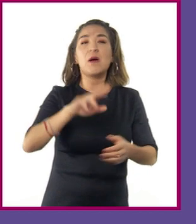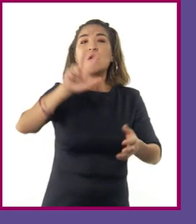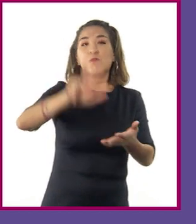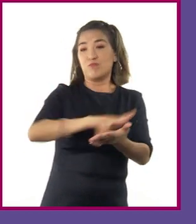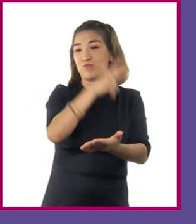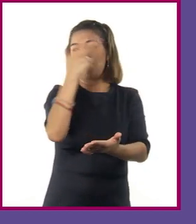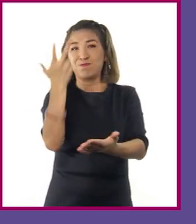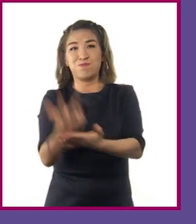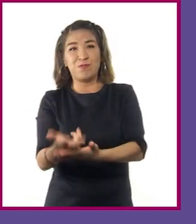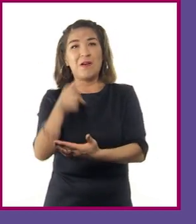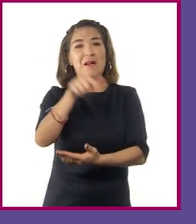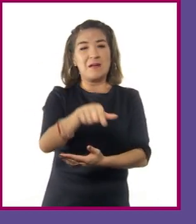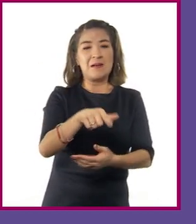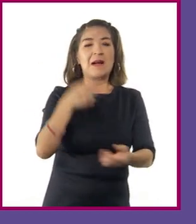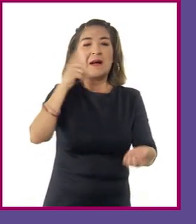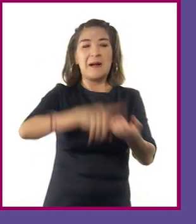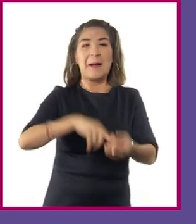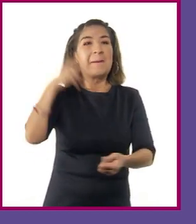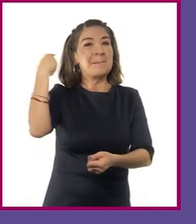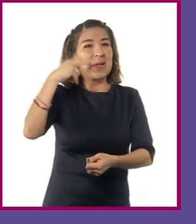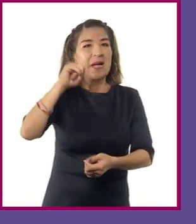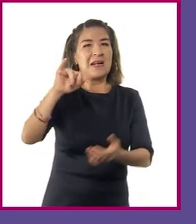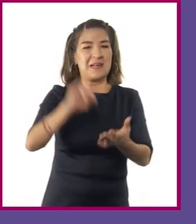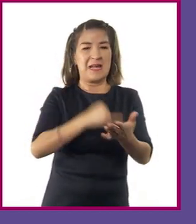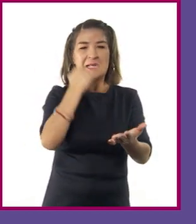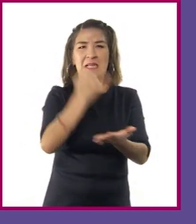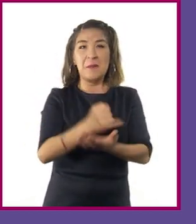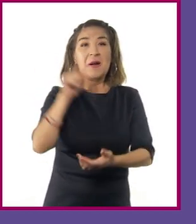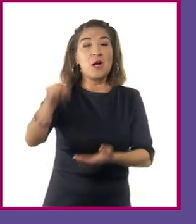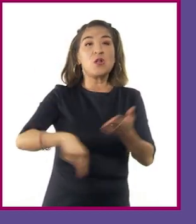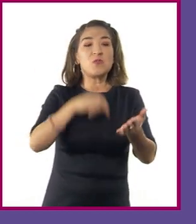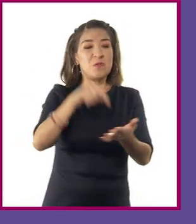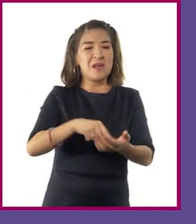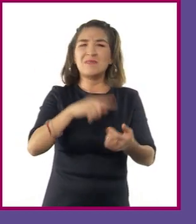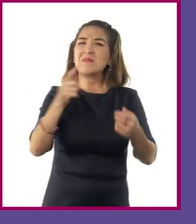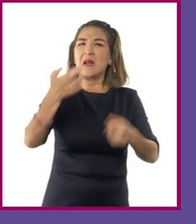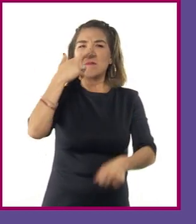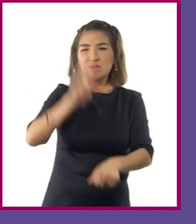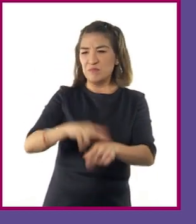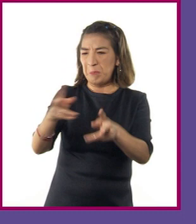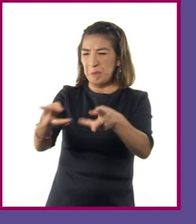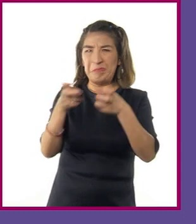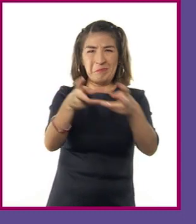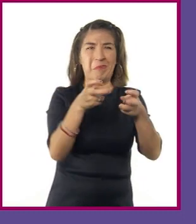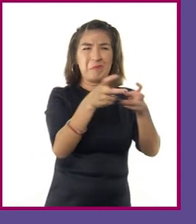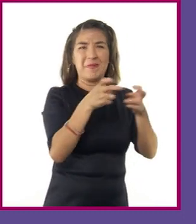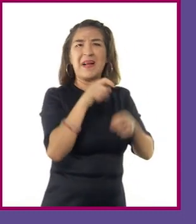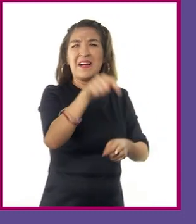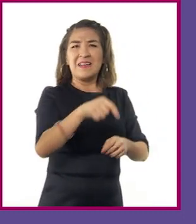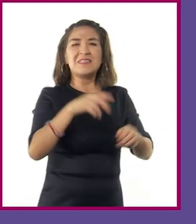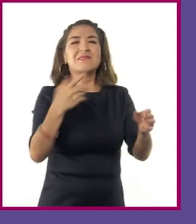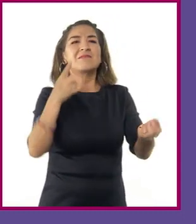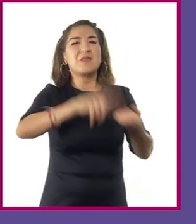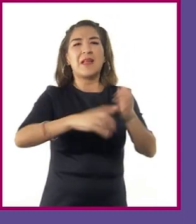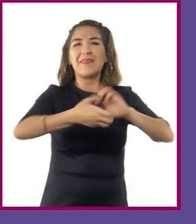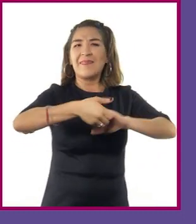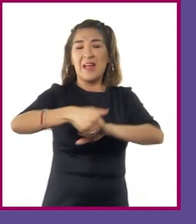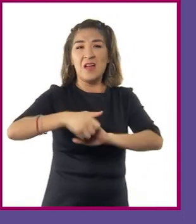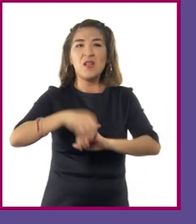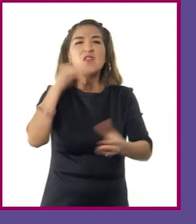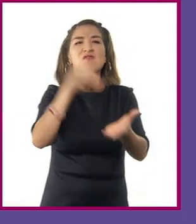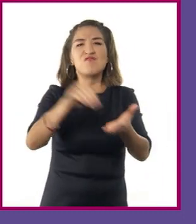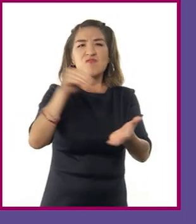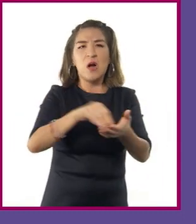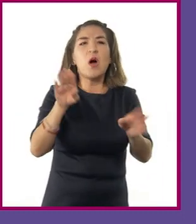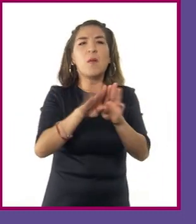minutos, lugareños acudieron al lugar y en un acto de rapiña comenzaron a saquear la unidad, llevándose a los cerdos